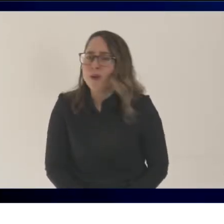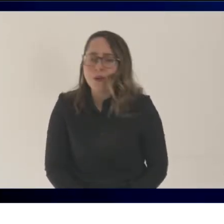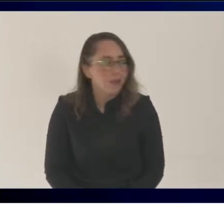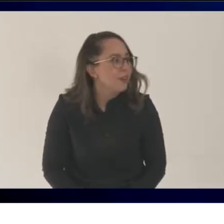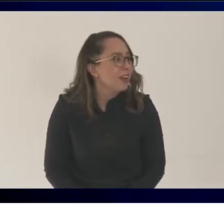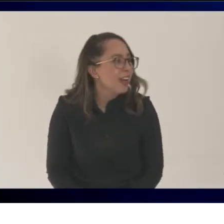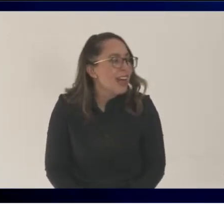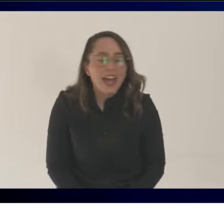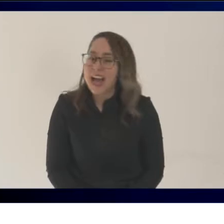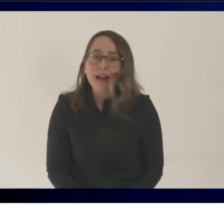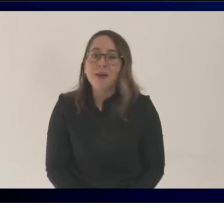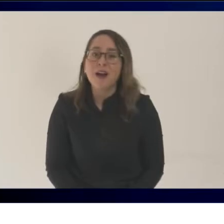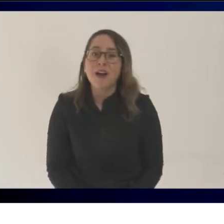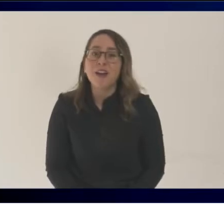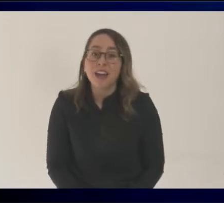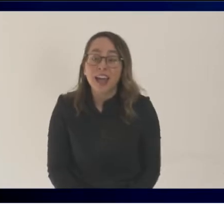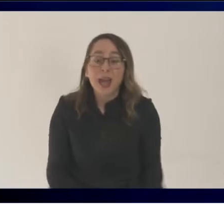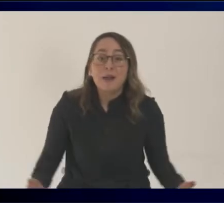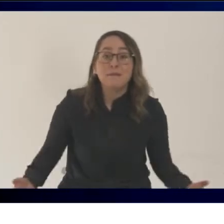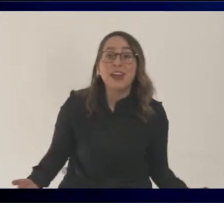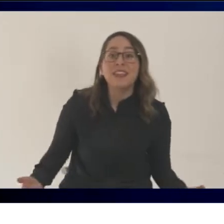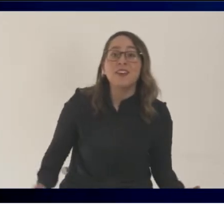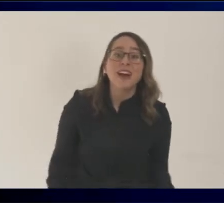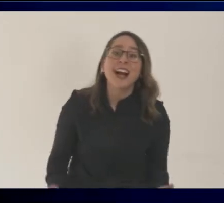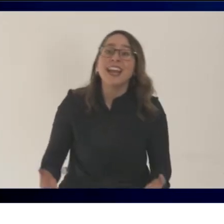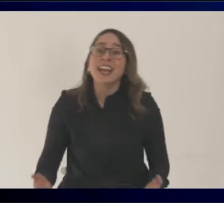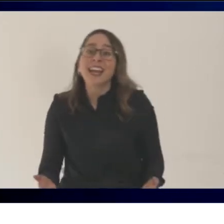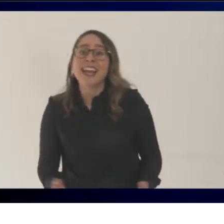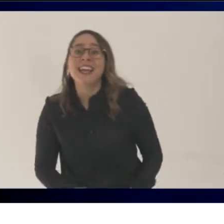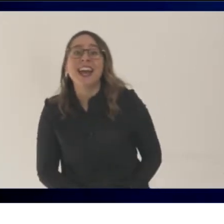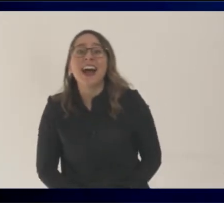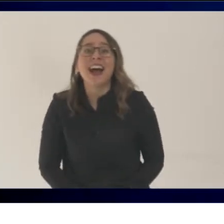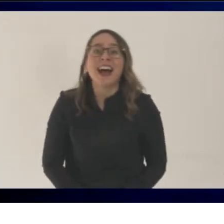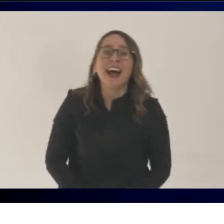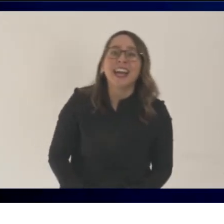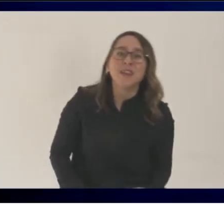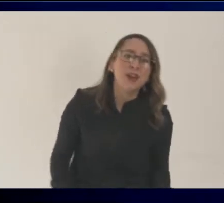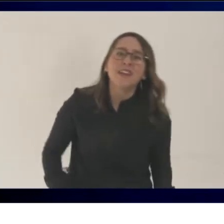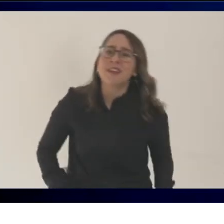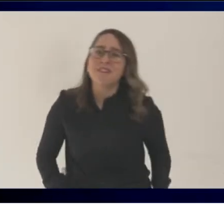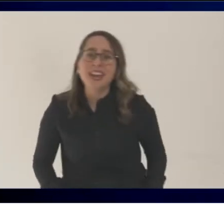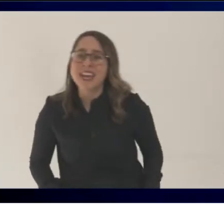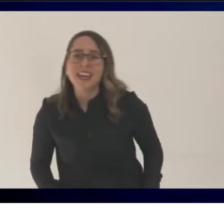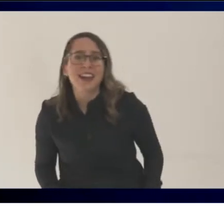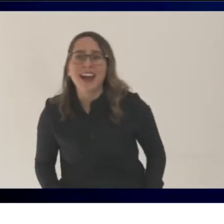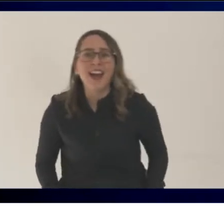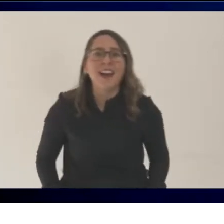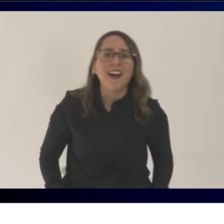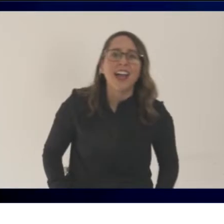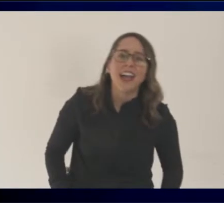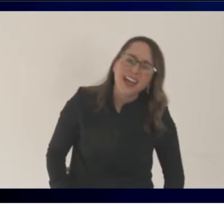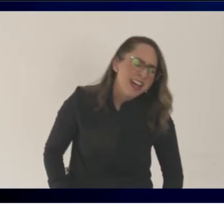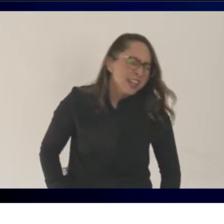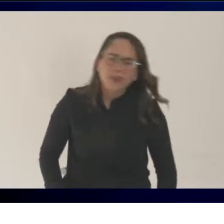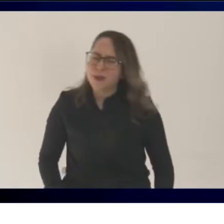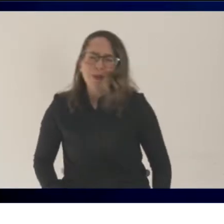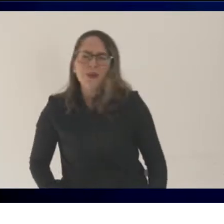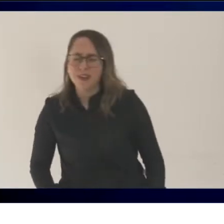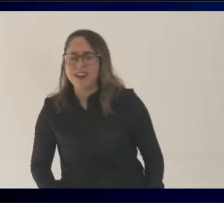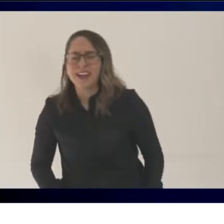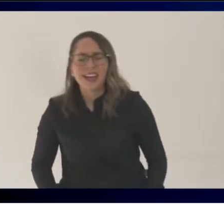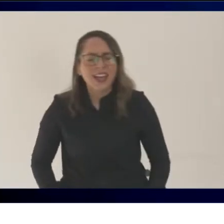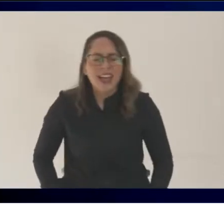Tu amor me dio alegría y nueva vida.